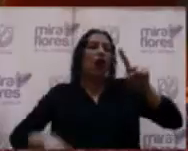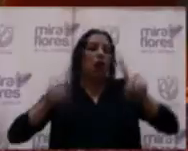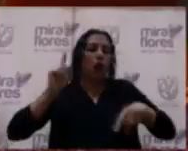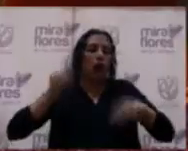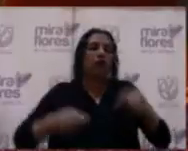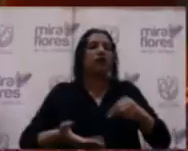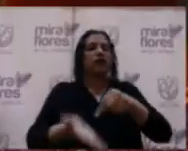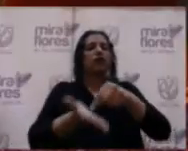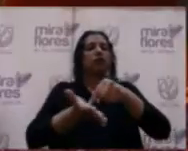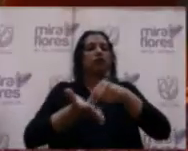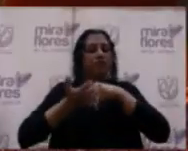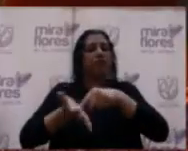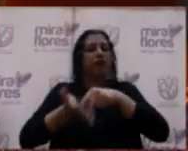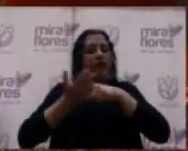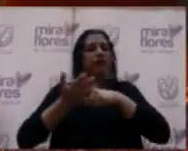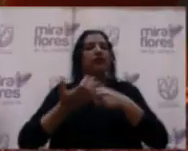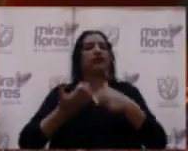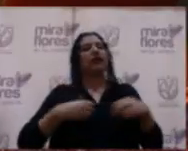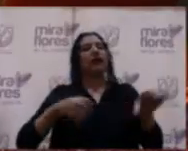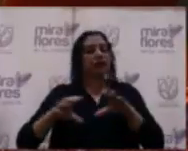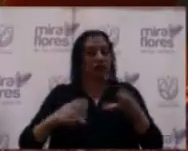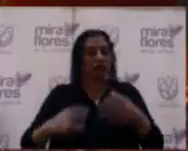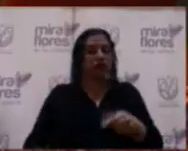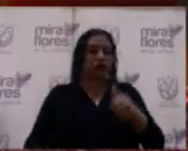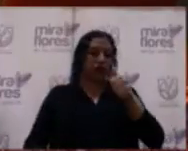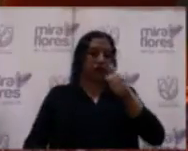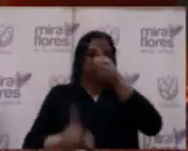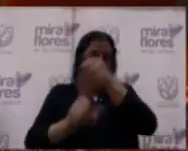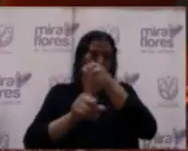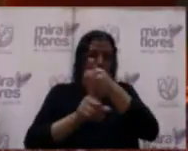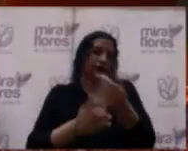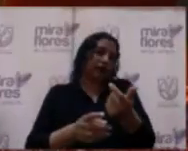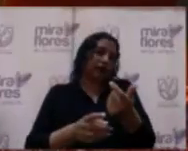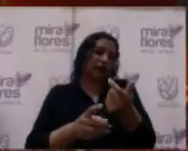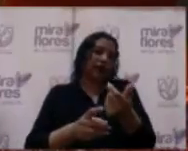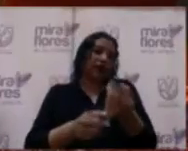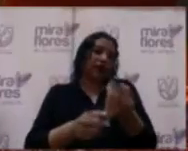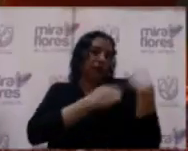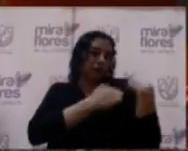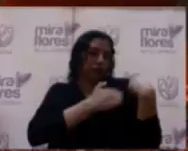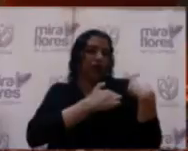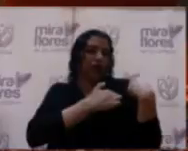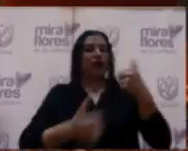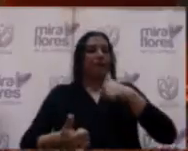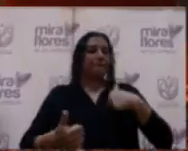las obligaciones y las acciones de parte de la Municipalidad de Miraflores.